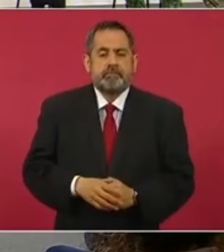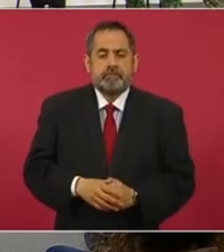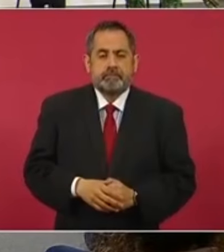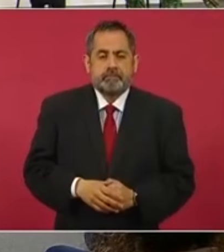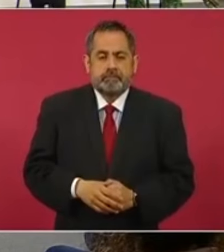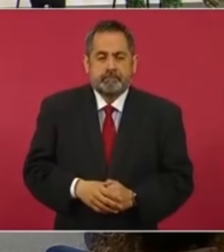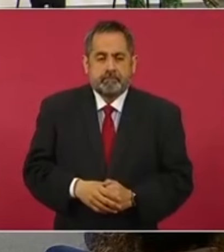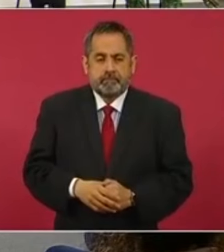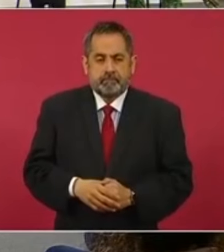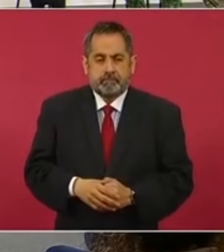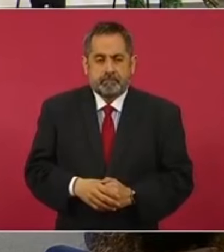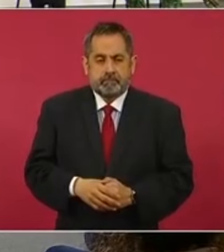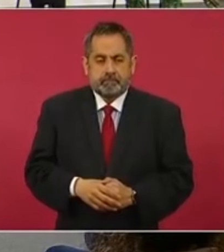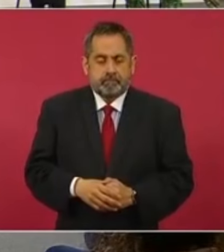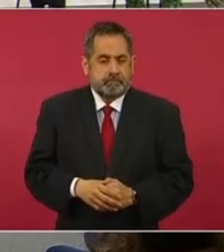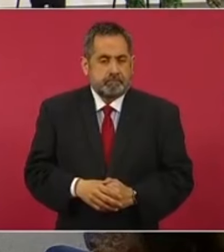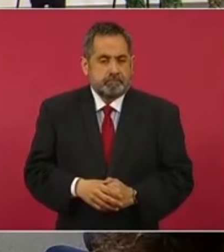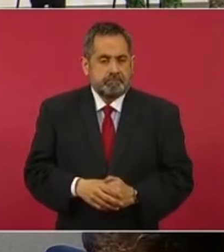Pues ahora ya